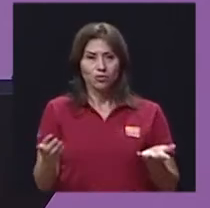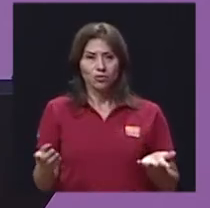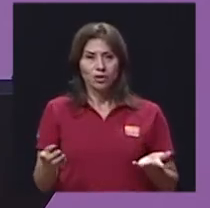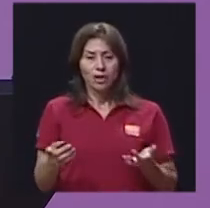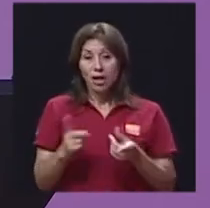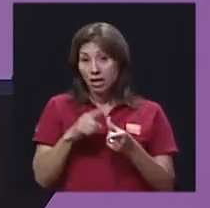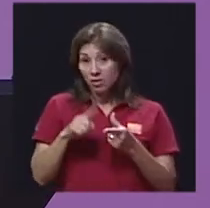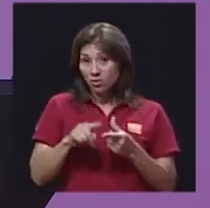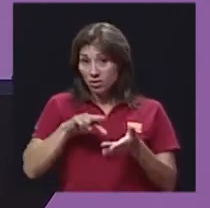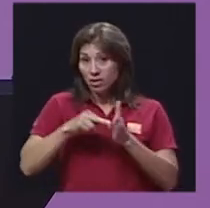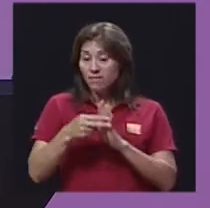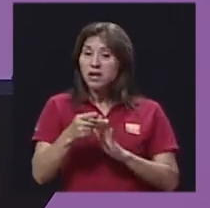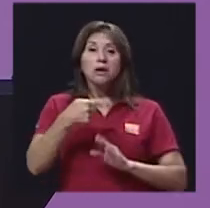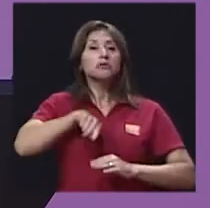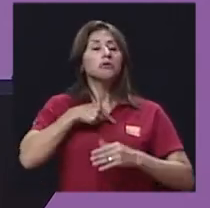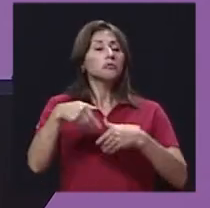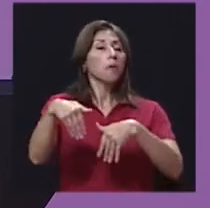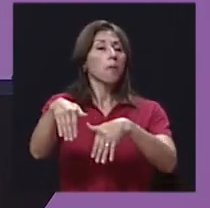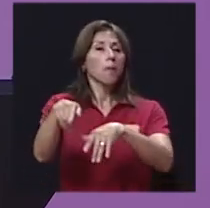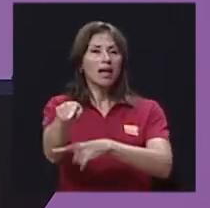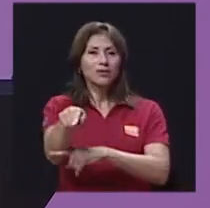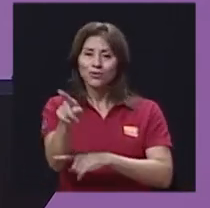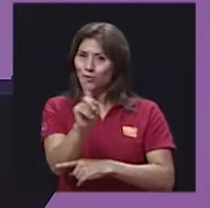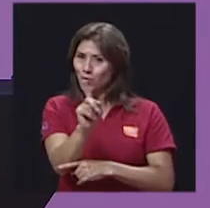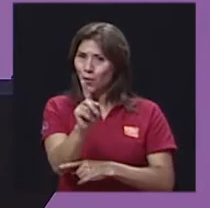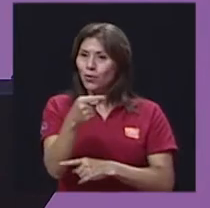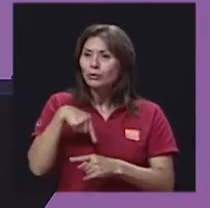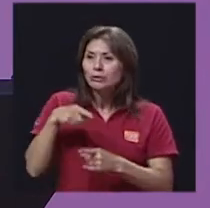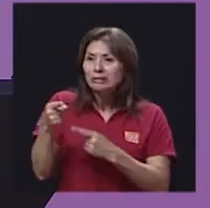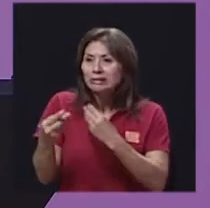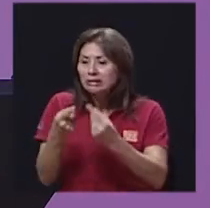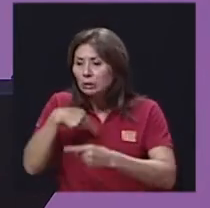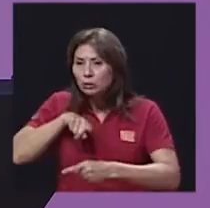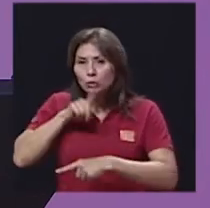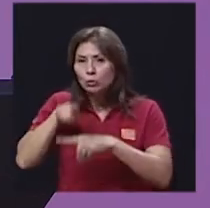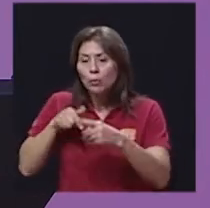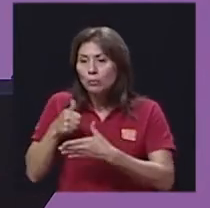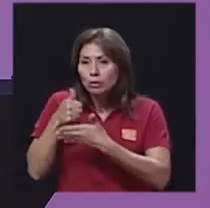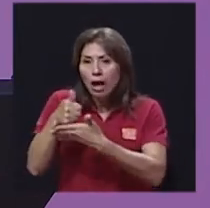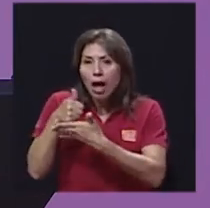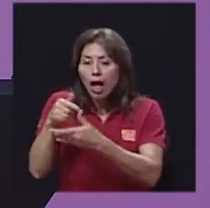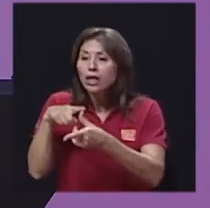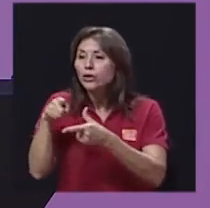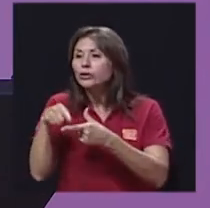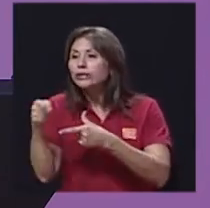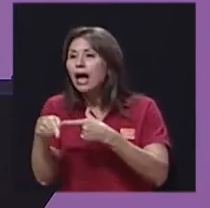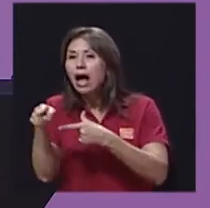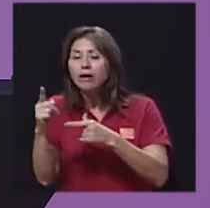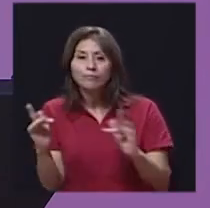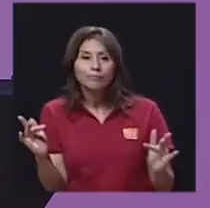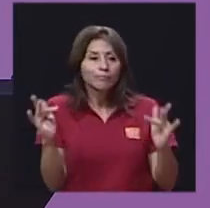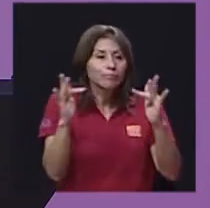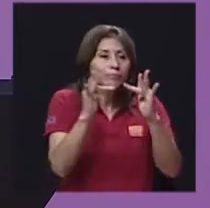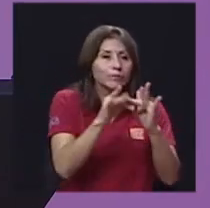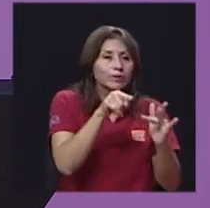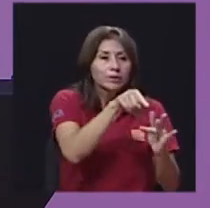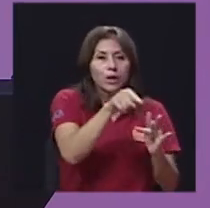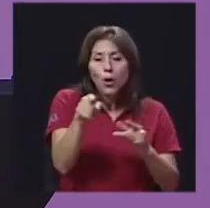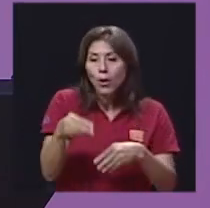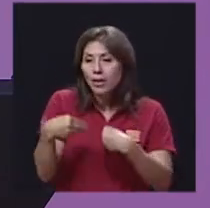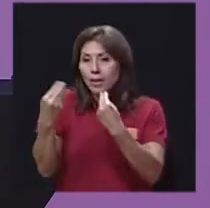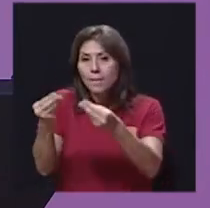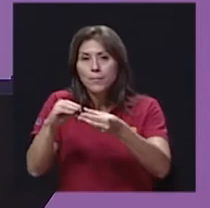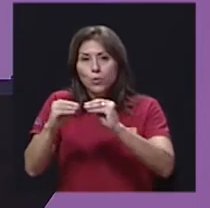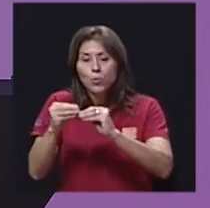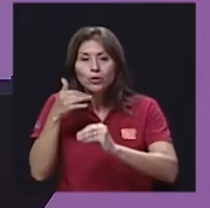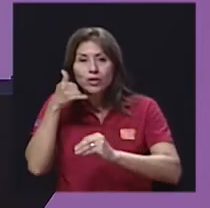todo desprotegidos, sino que lo que hacemos es que los redireccionamos, les buscamos números telefónicos, los contactamos con las defensorías sociales del Colegio de